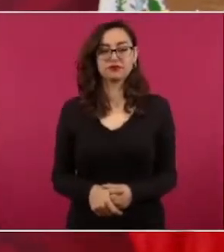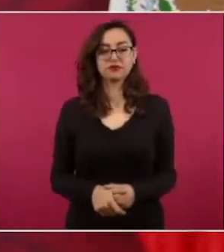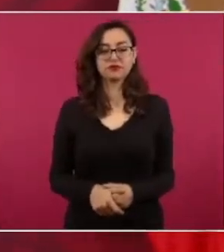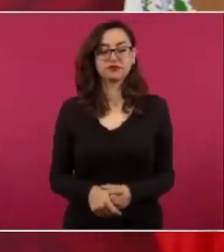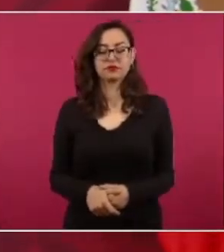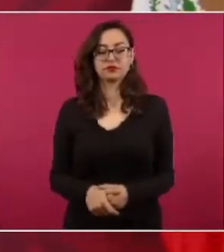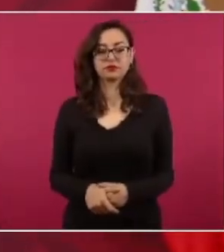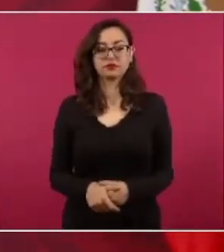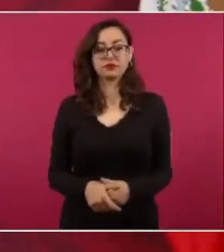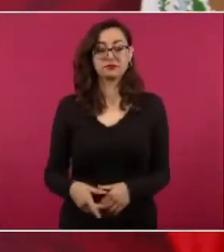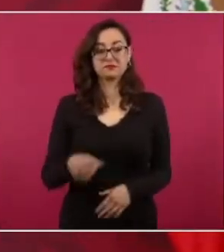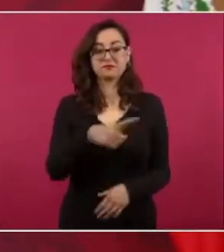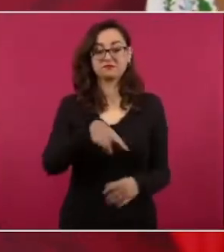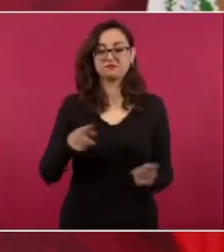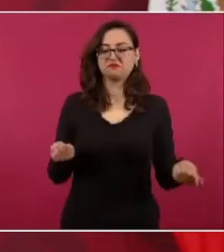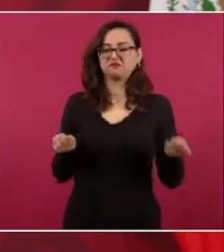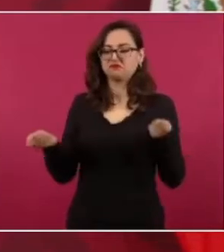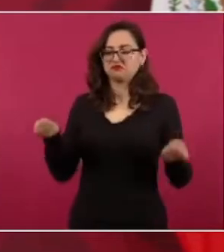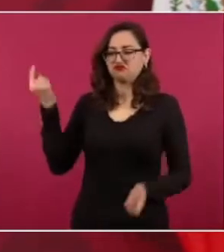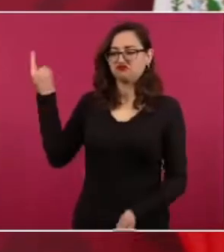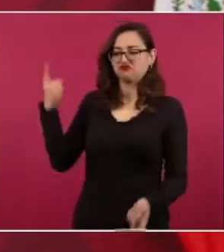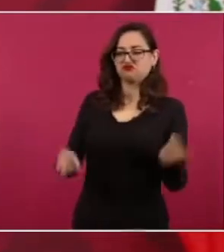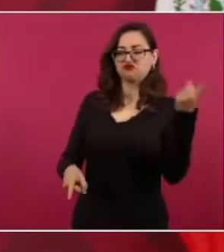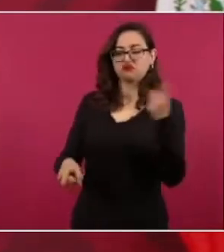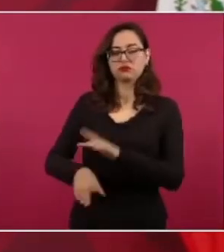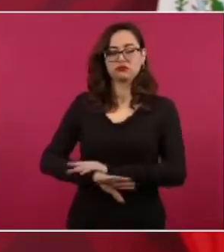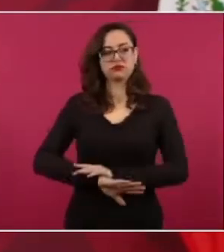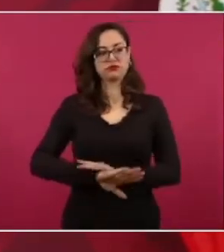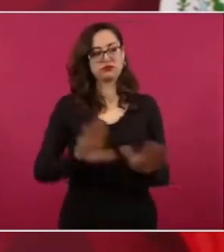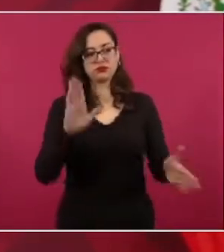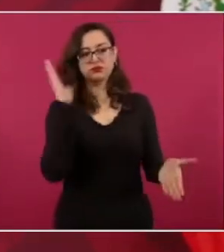los que mandan.